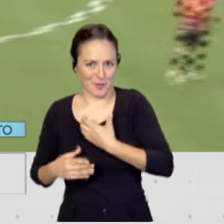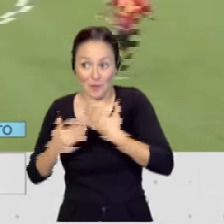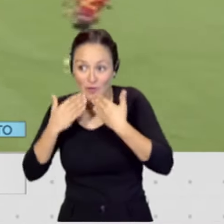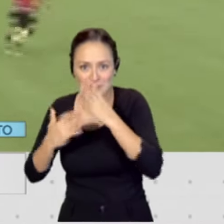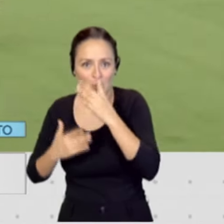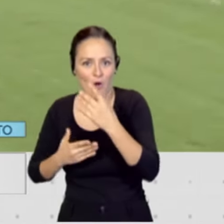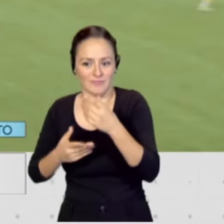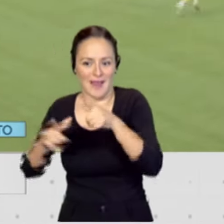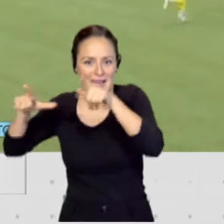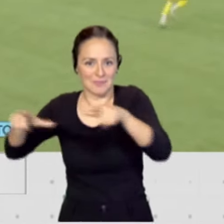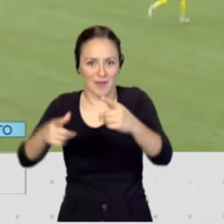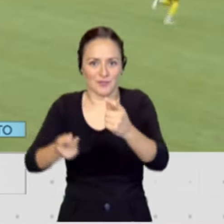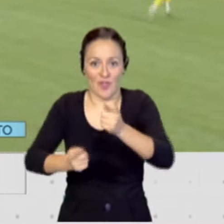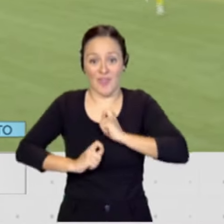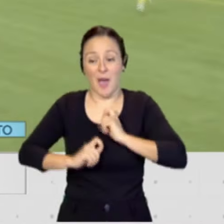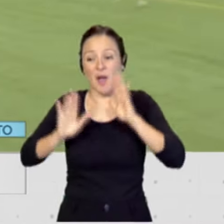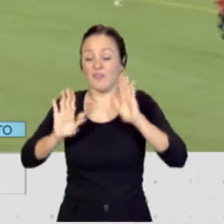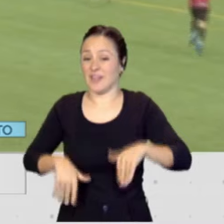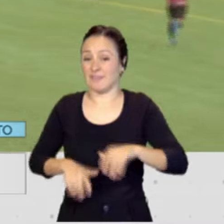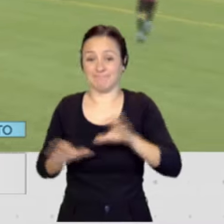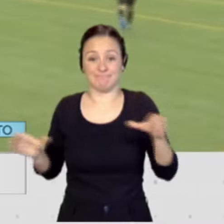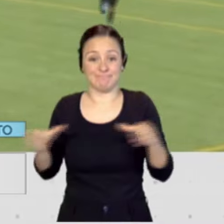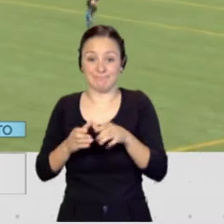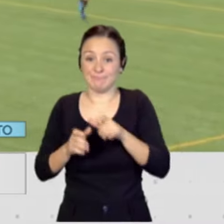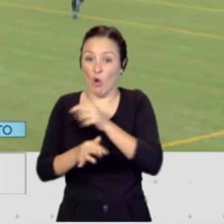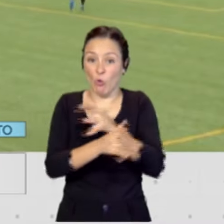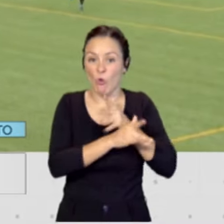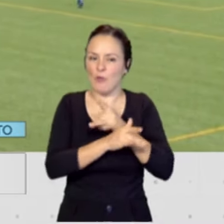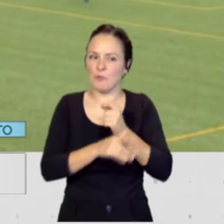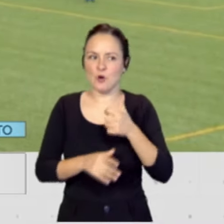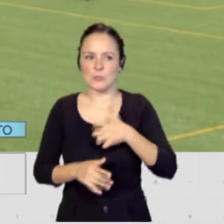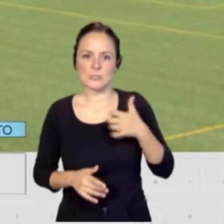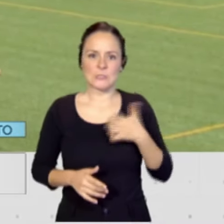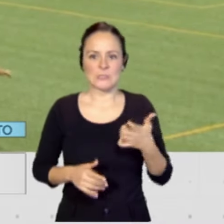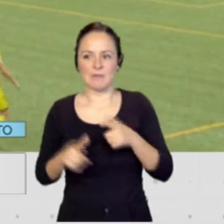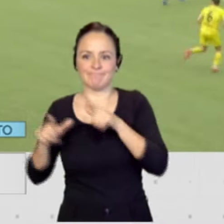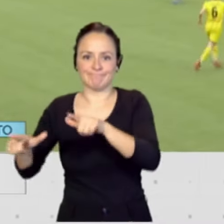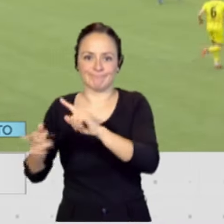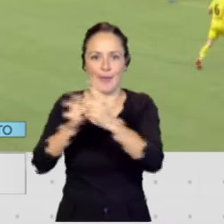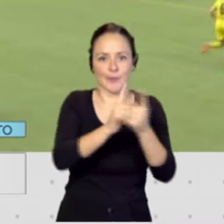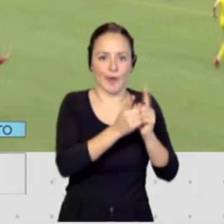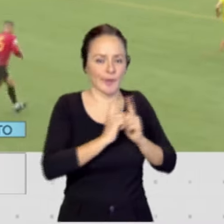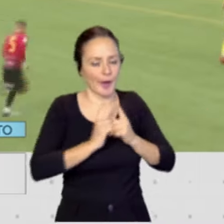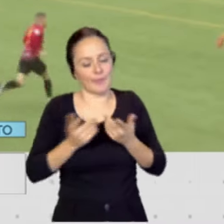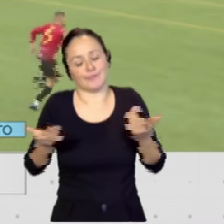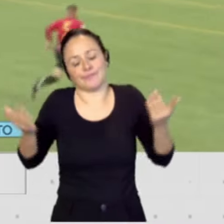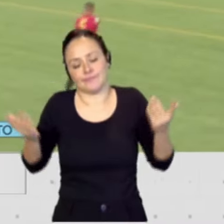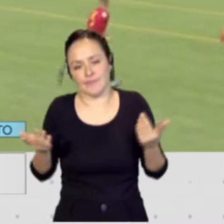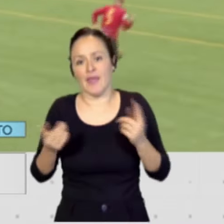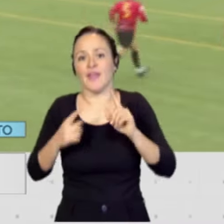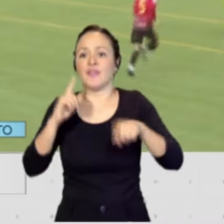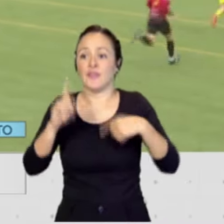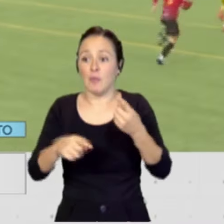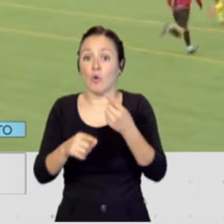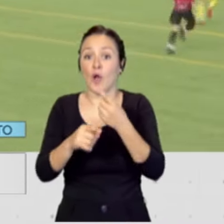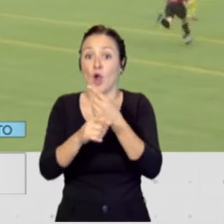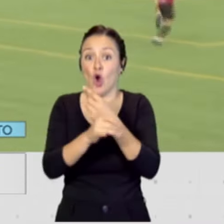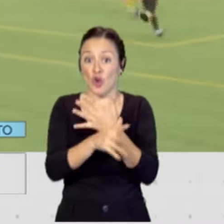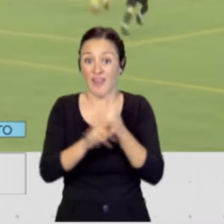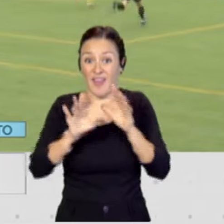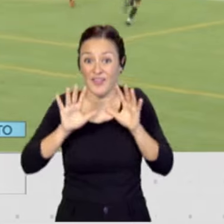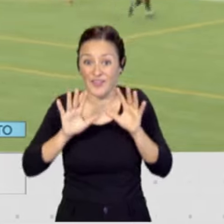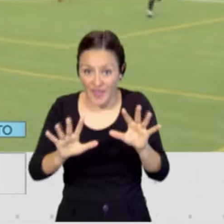Pero eso incomodó mucho la la pretemporada después hasta la jornada hasta después de la jornada 10